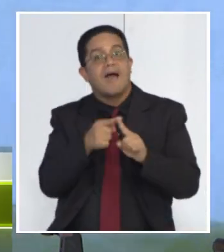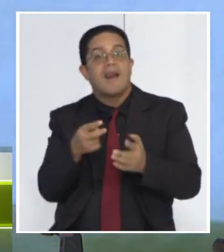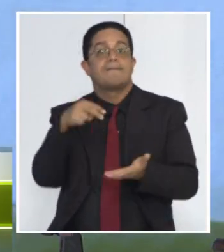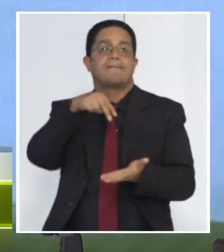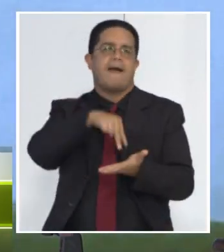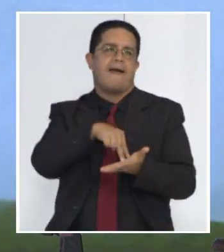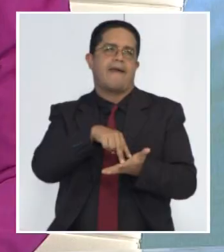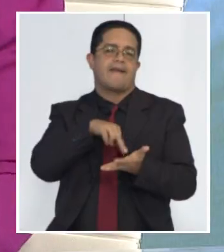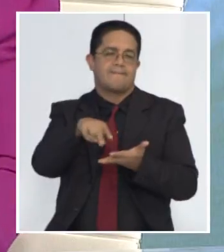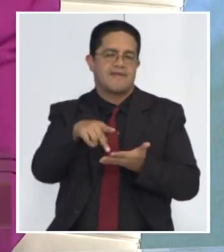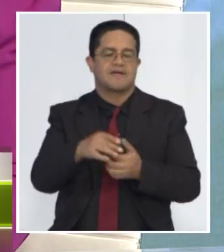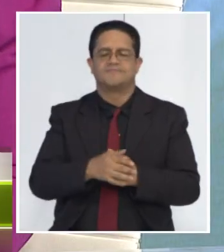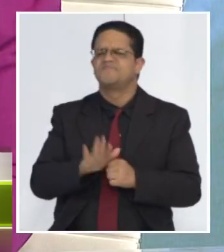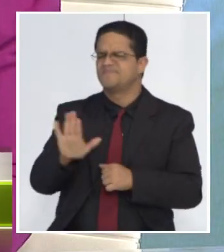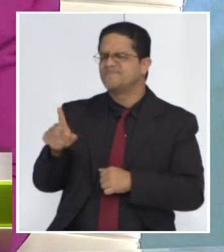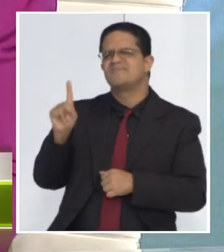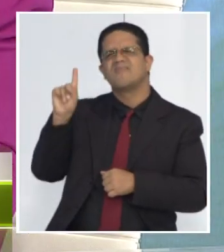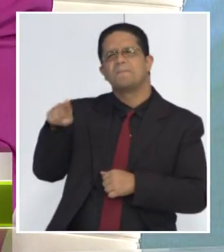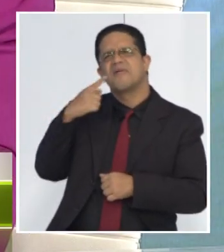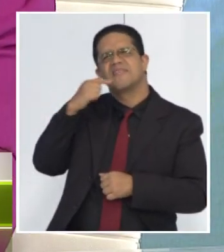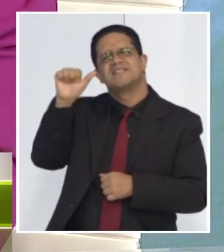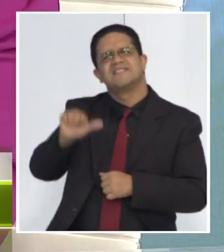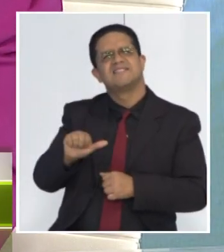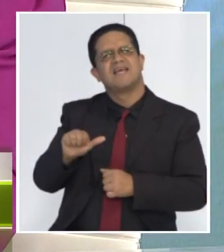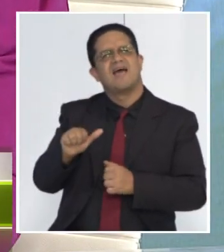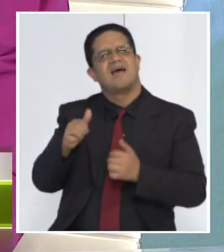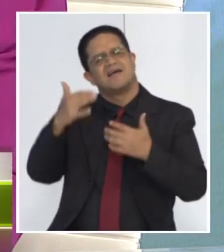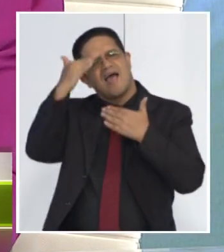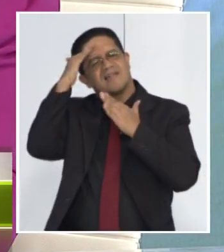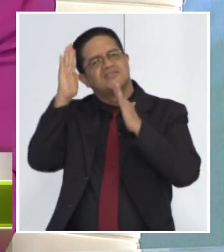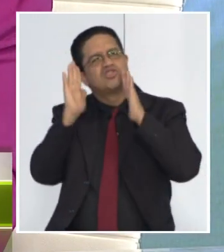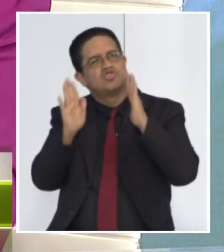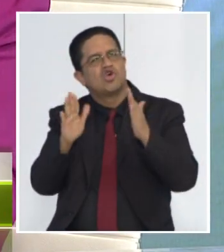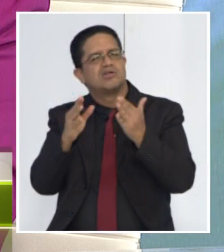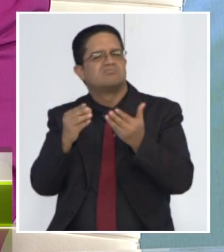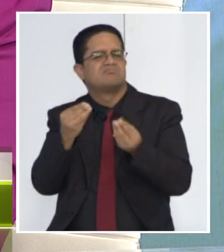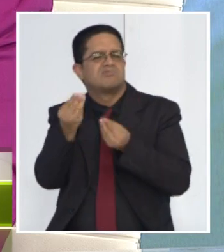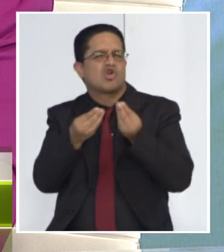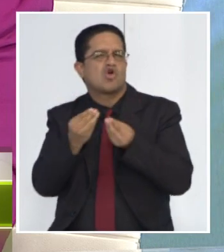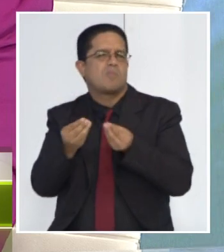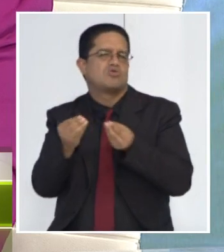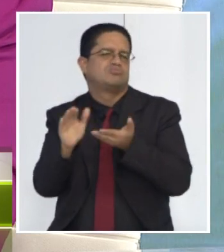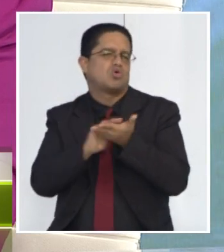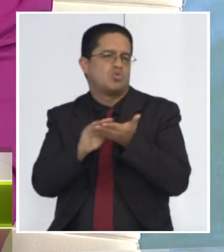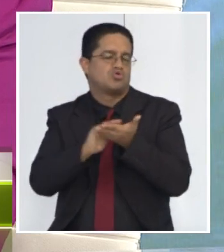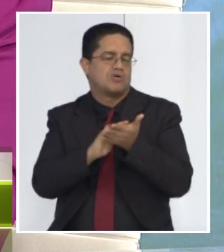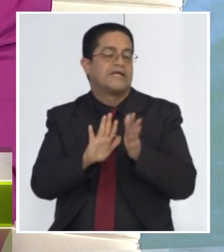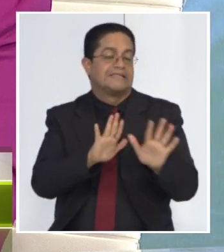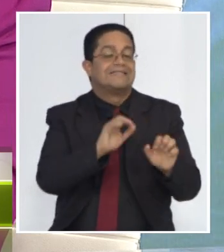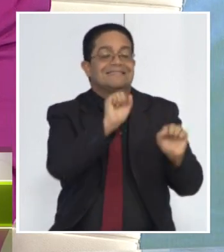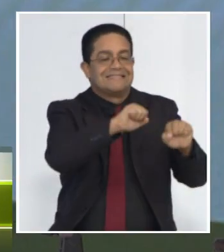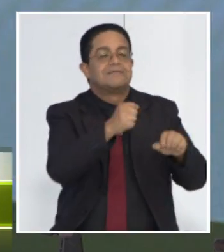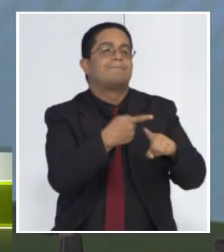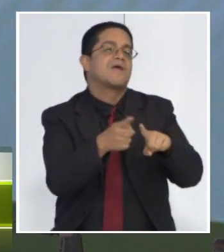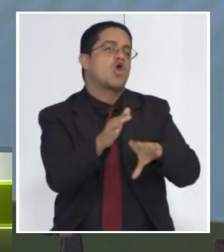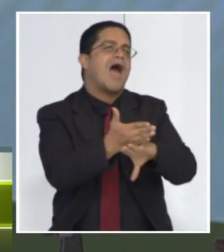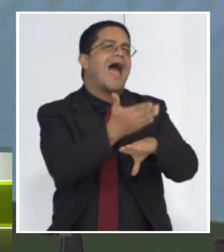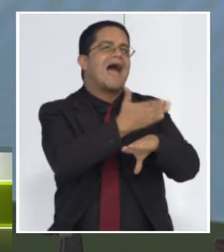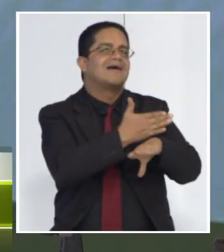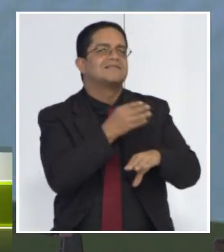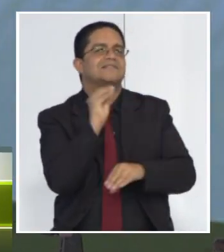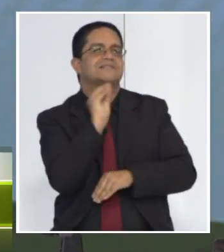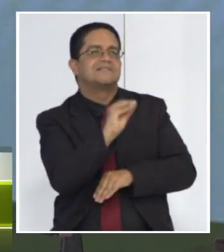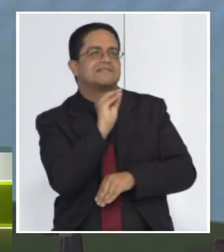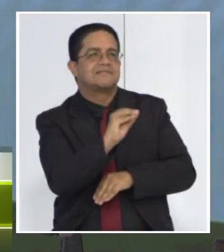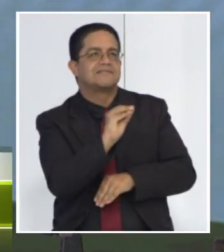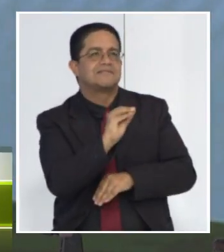Nos hablaba hace unos minutos sobre algunos tratamientos paliativos y regenerativos para las caderas. Sí, pero antes te quiero decir algo porque no quiero que